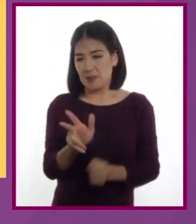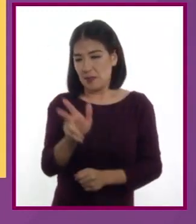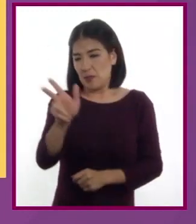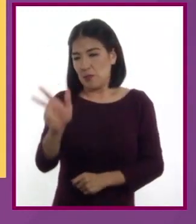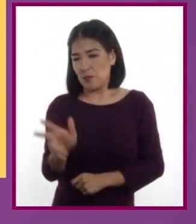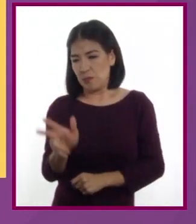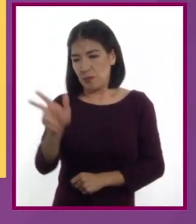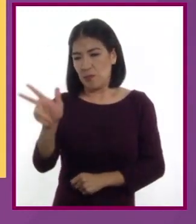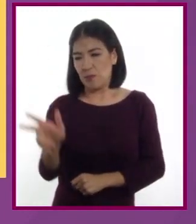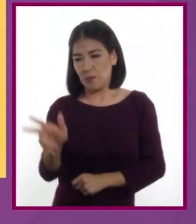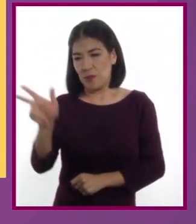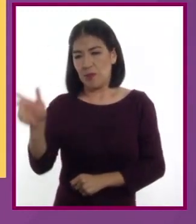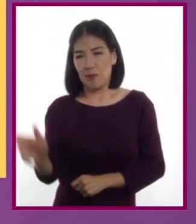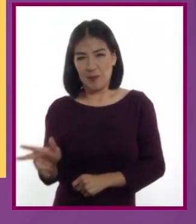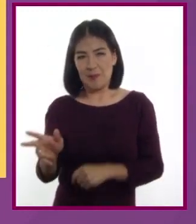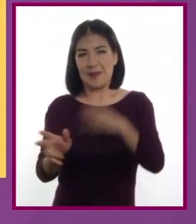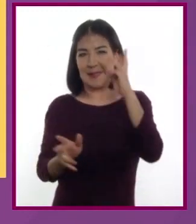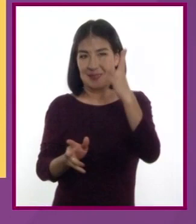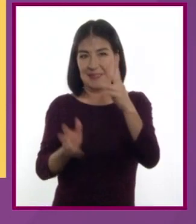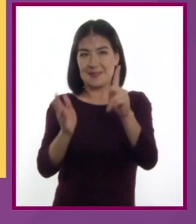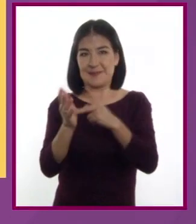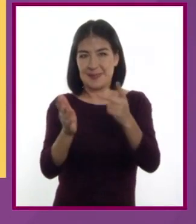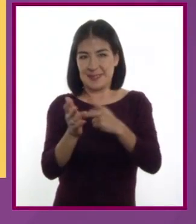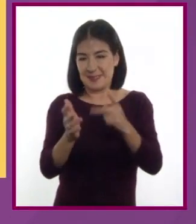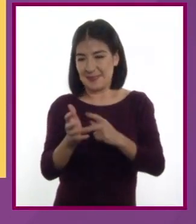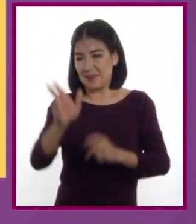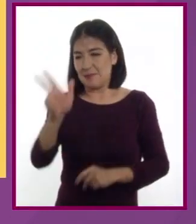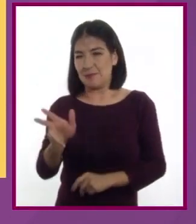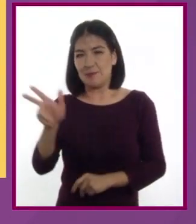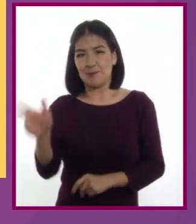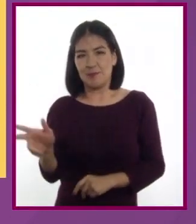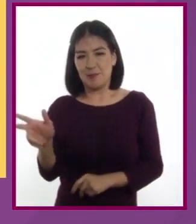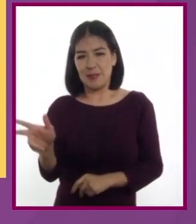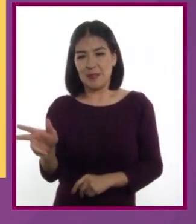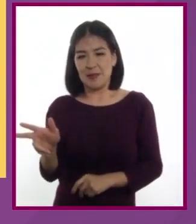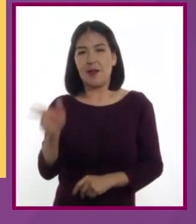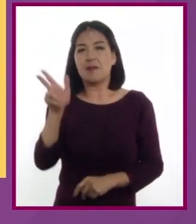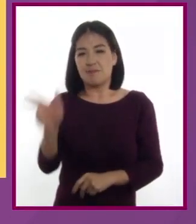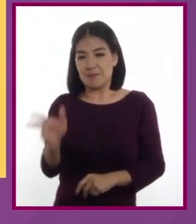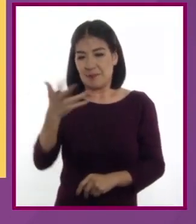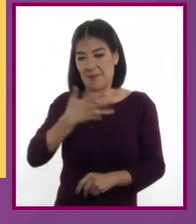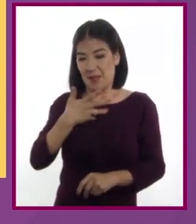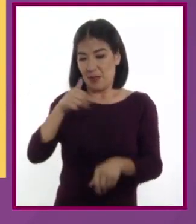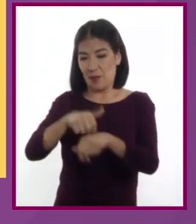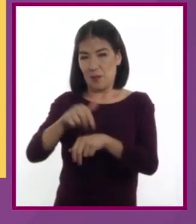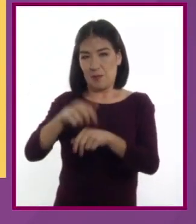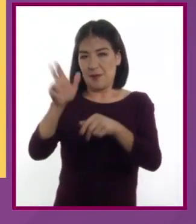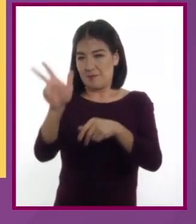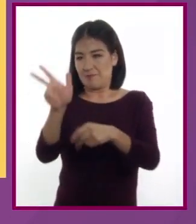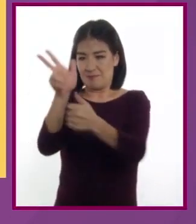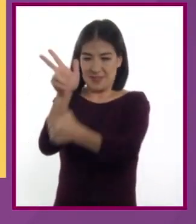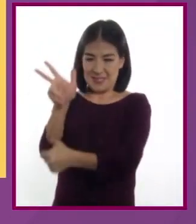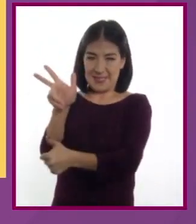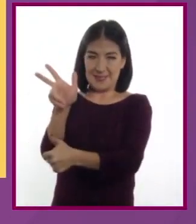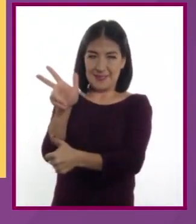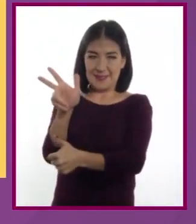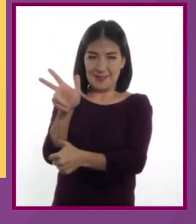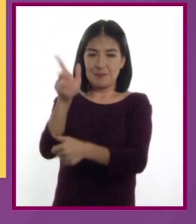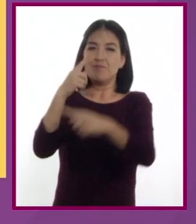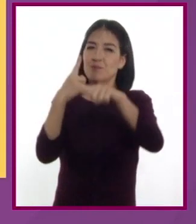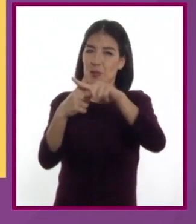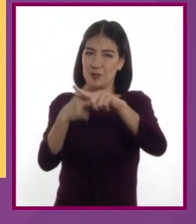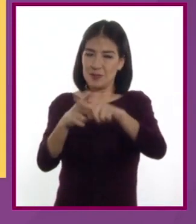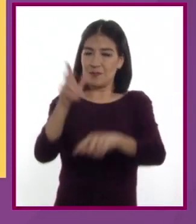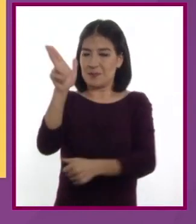unidades en cada desplazamiento, el móvil queda situado sobre el número 6 positivo. Este